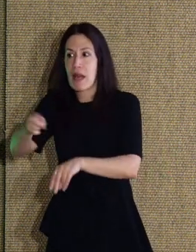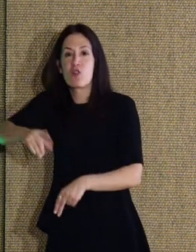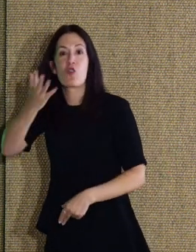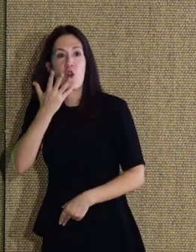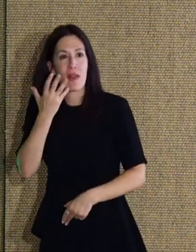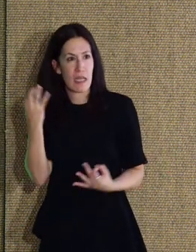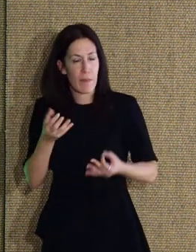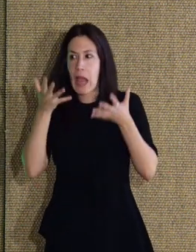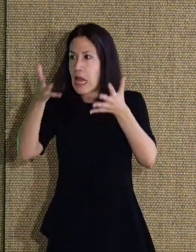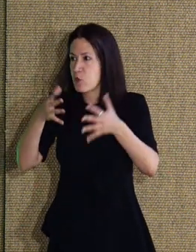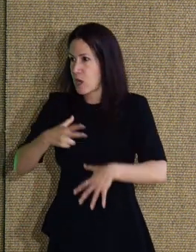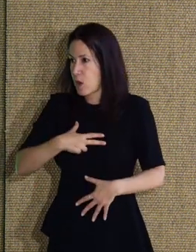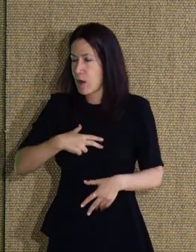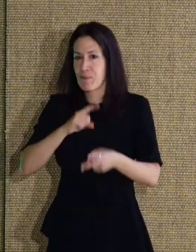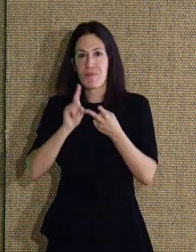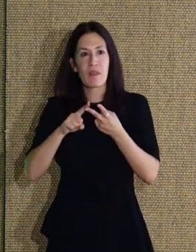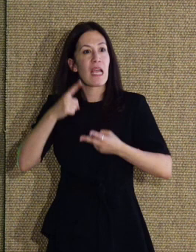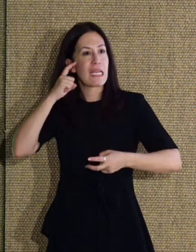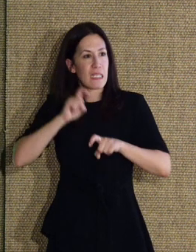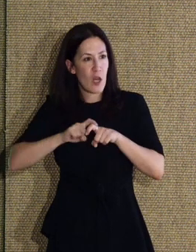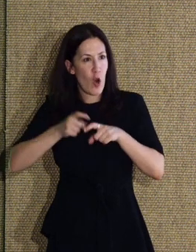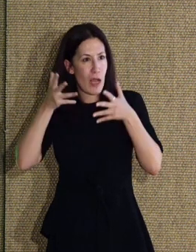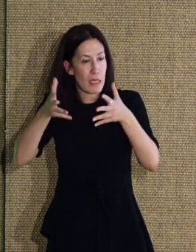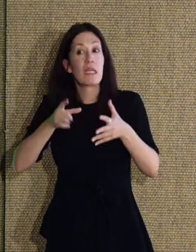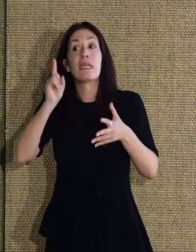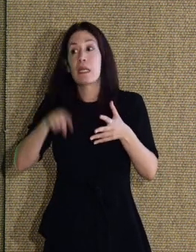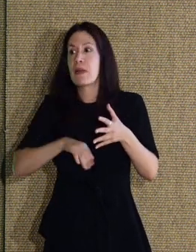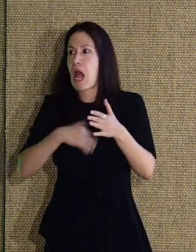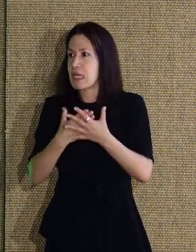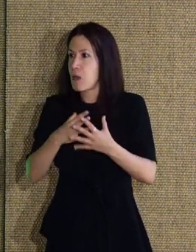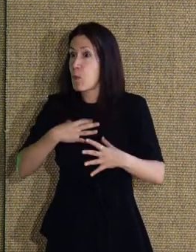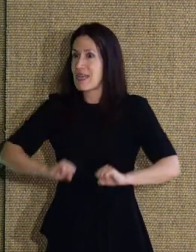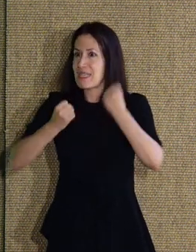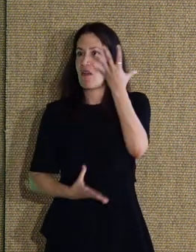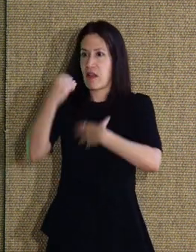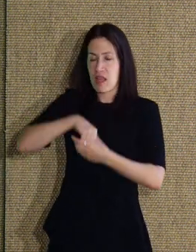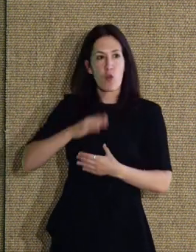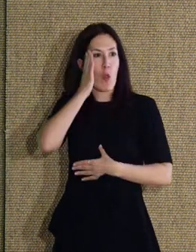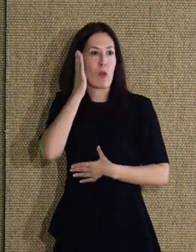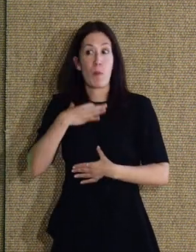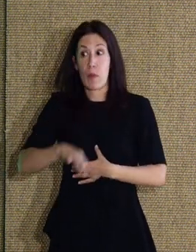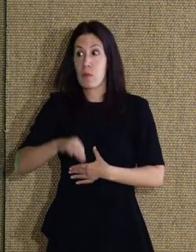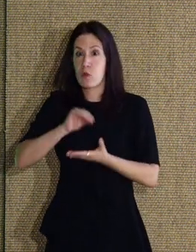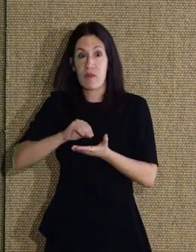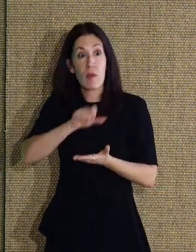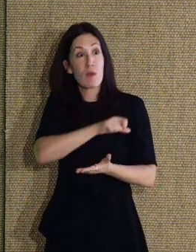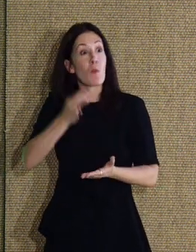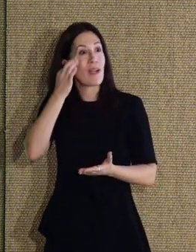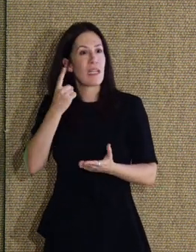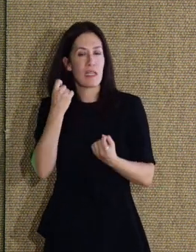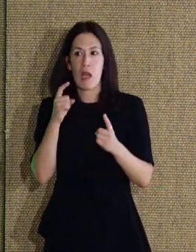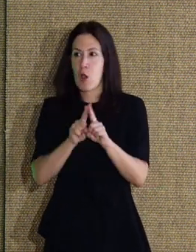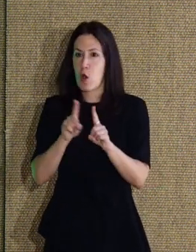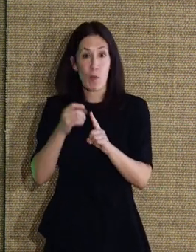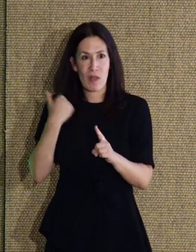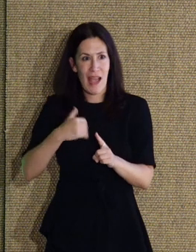legal asesoría psicológica e incluso habitacional porque muchas veces esas mujeres necesitan Un refugio